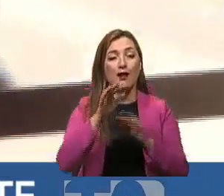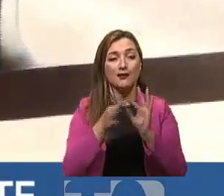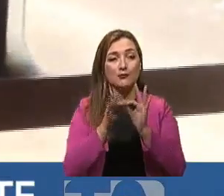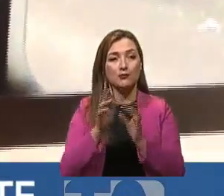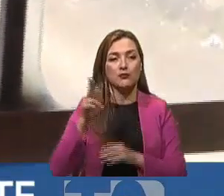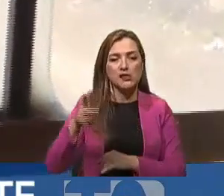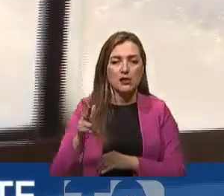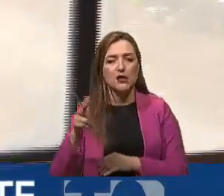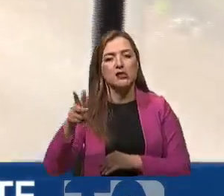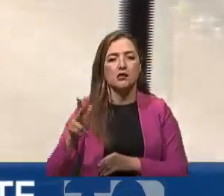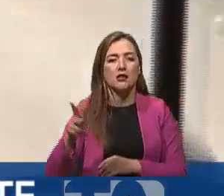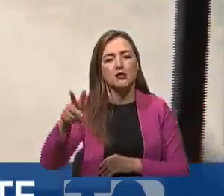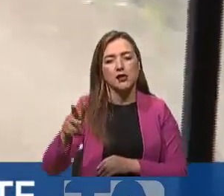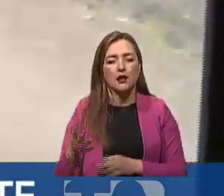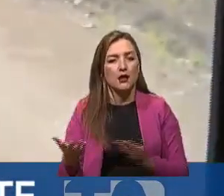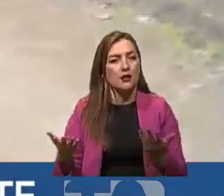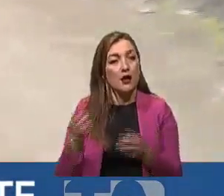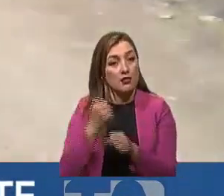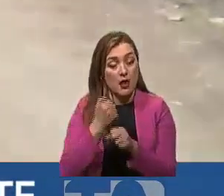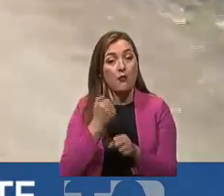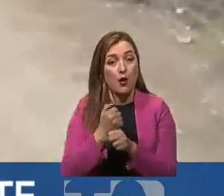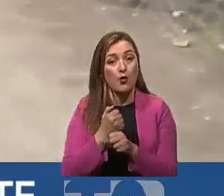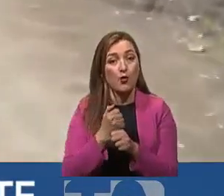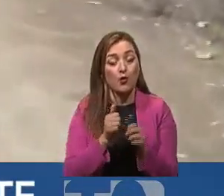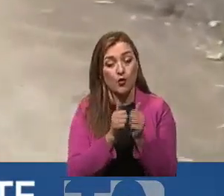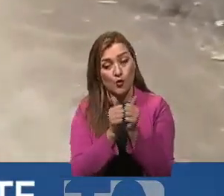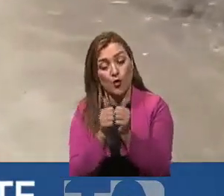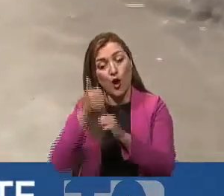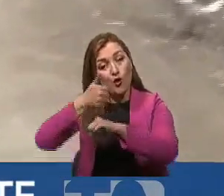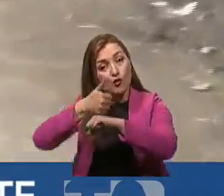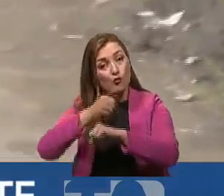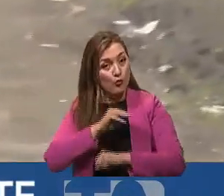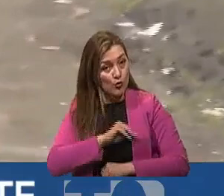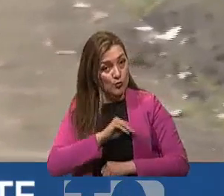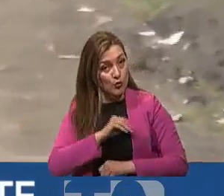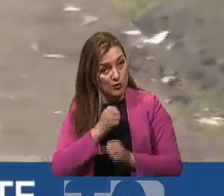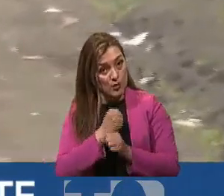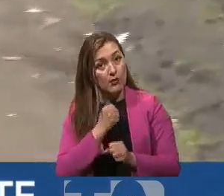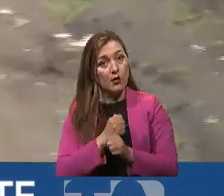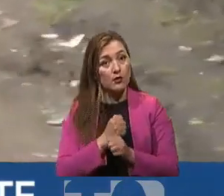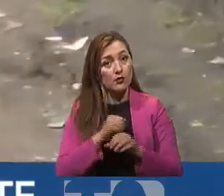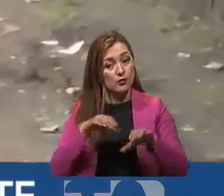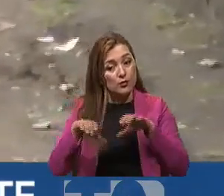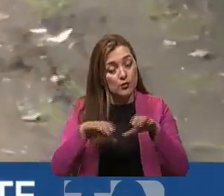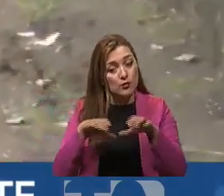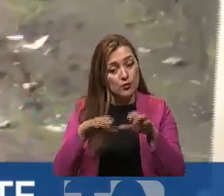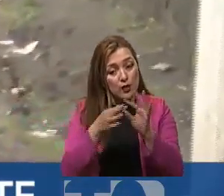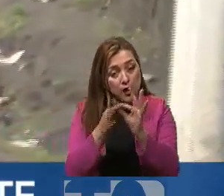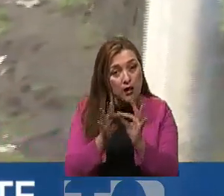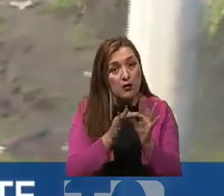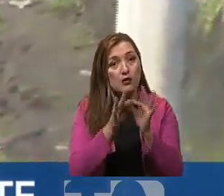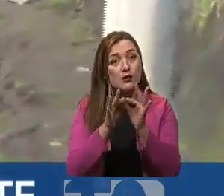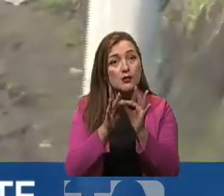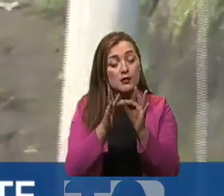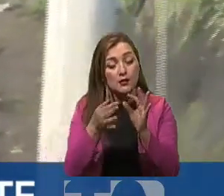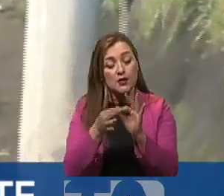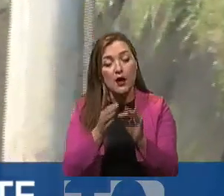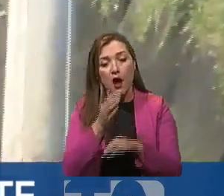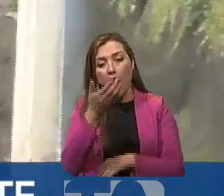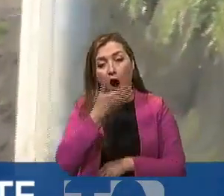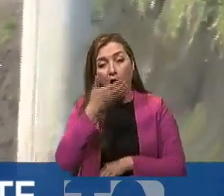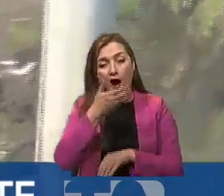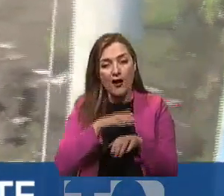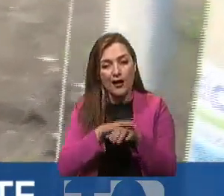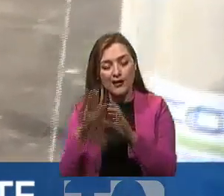arreglo. Conocemos que están trabajando ya junto a las autoridades municipales para realizar un asfaltado o